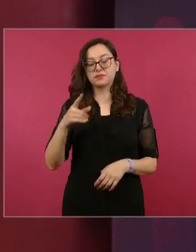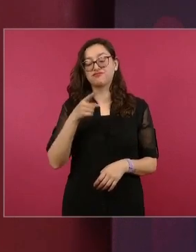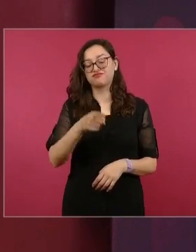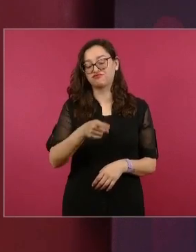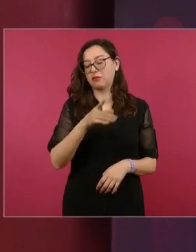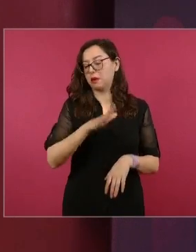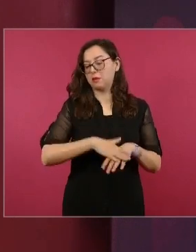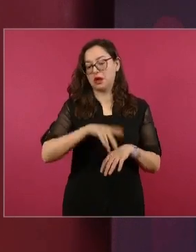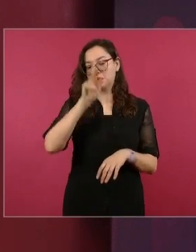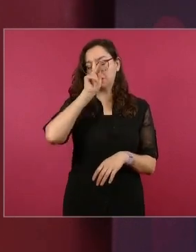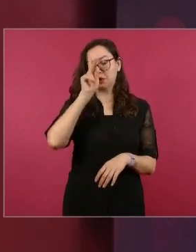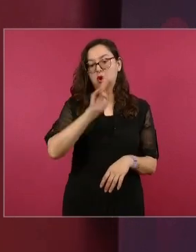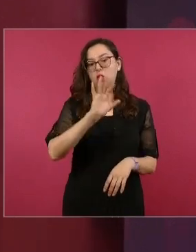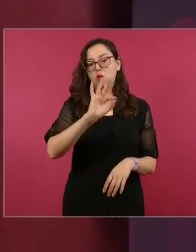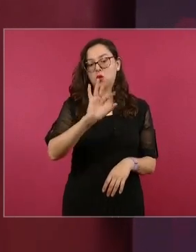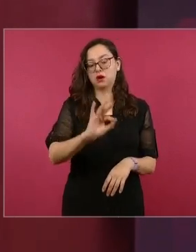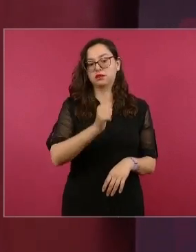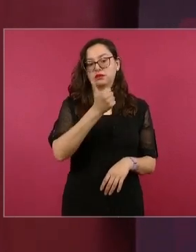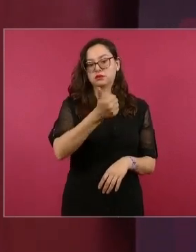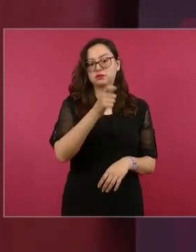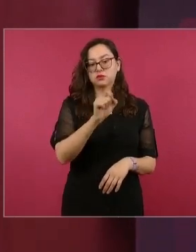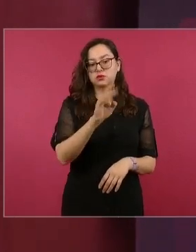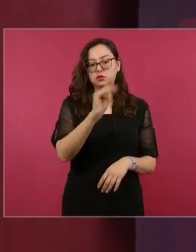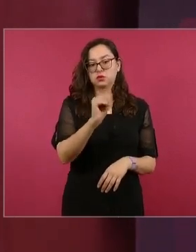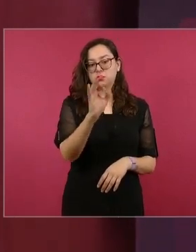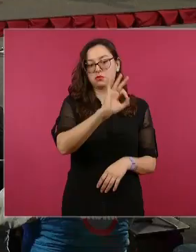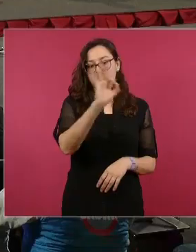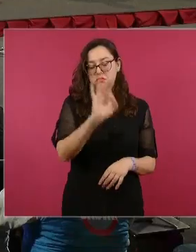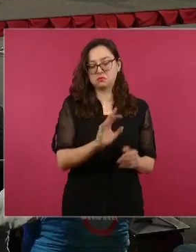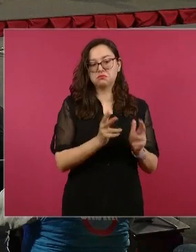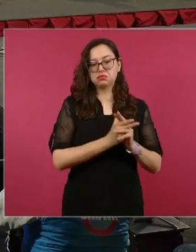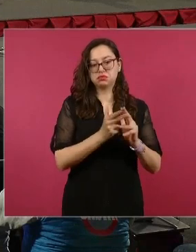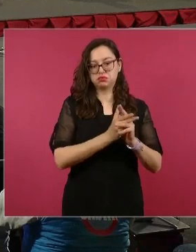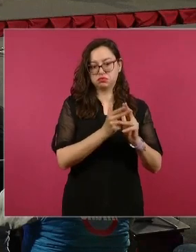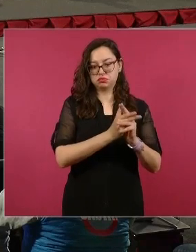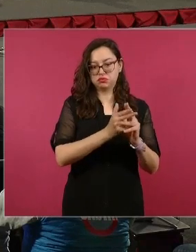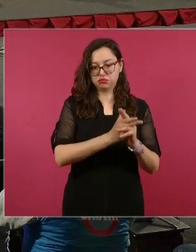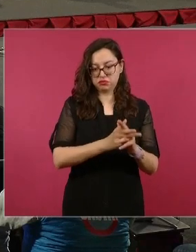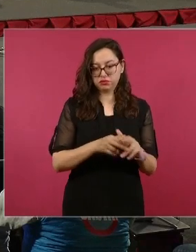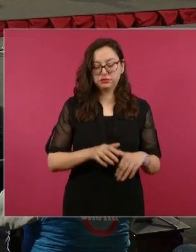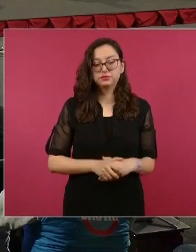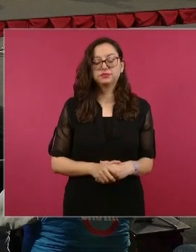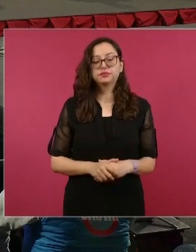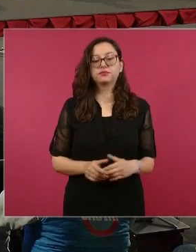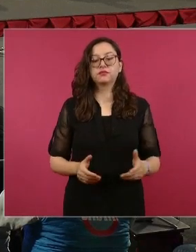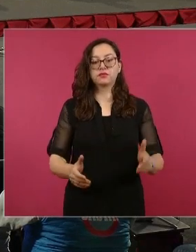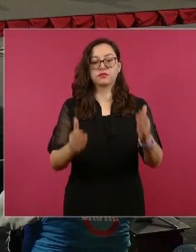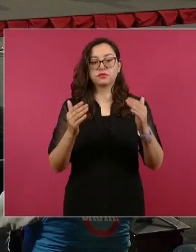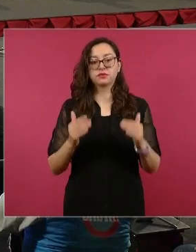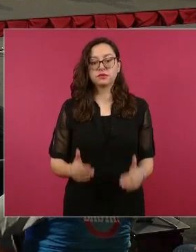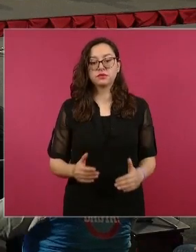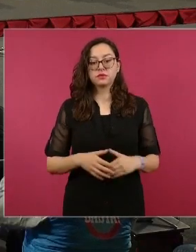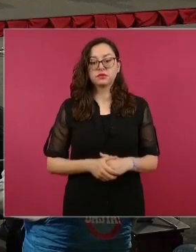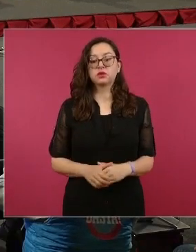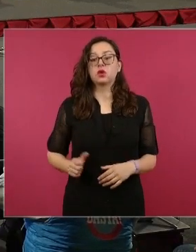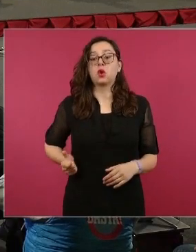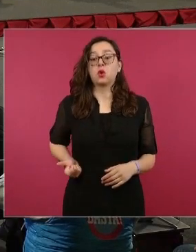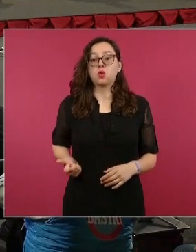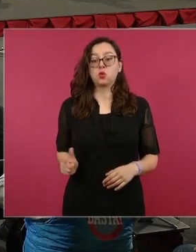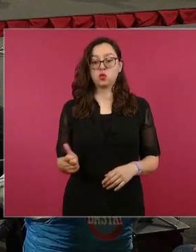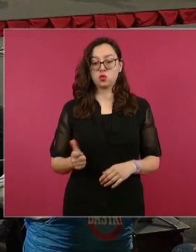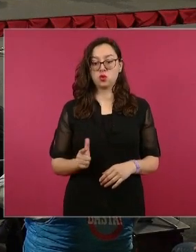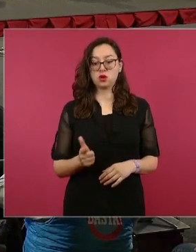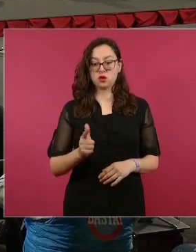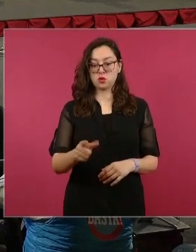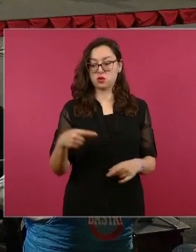el 46.9% de este delito. Adelante. En relación con Guanajuato, en este